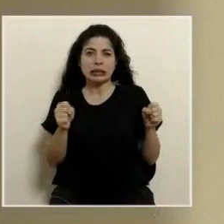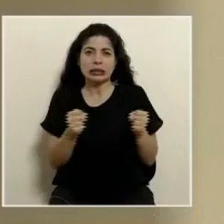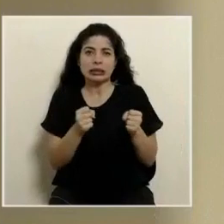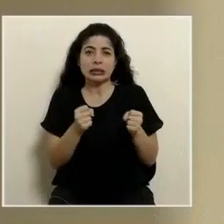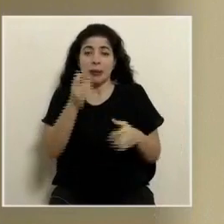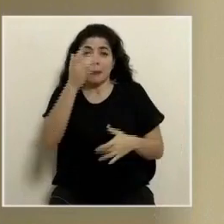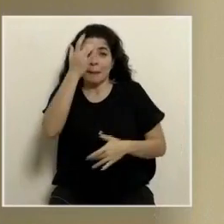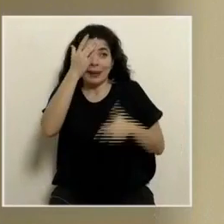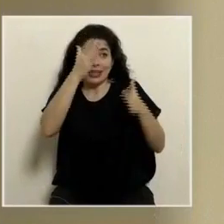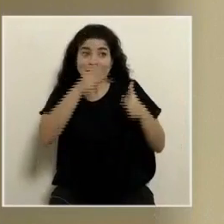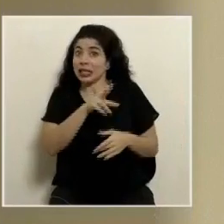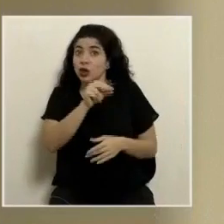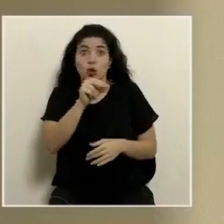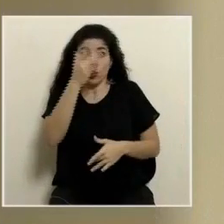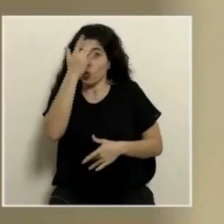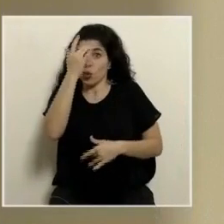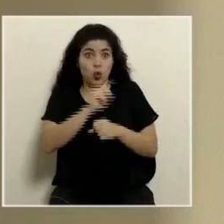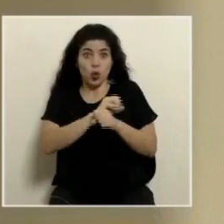no COVID